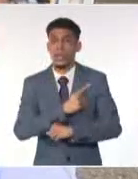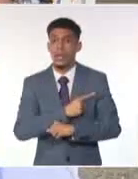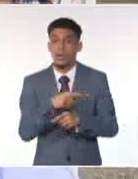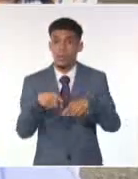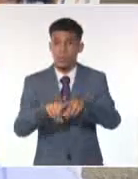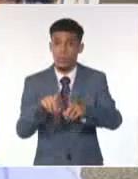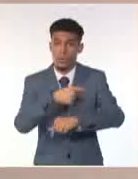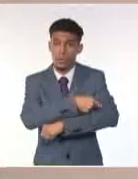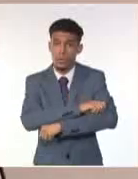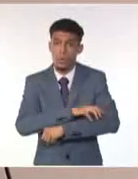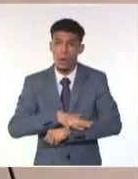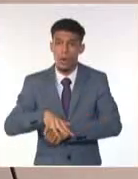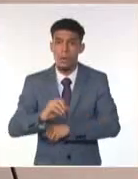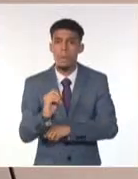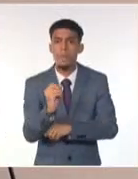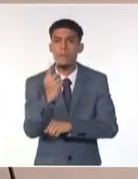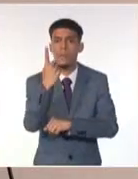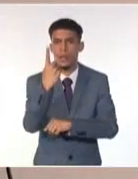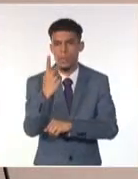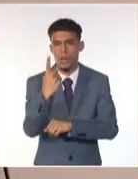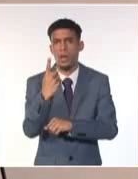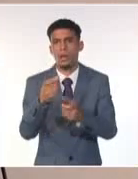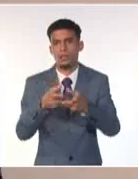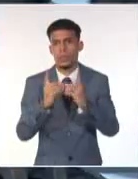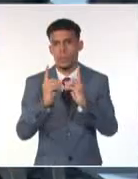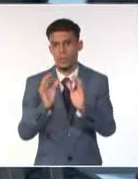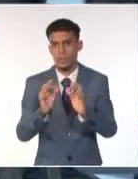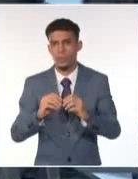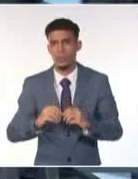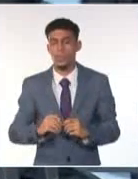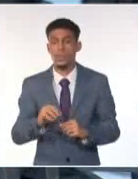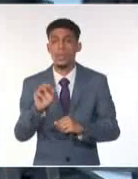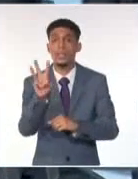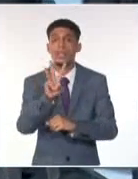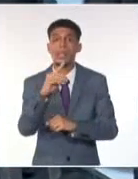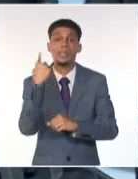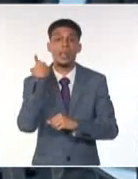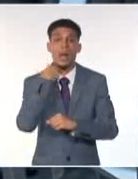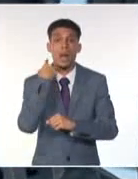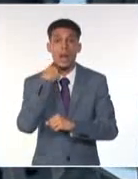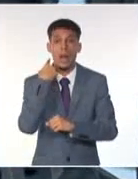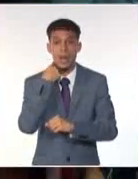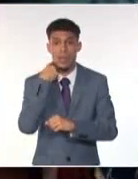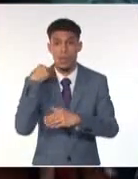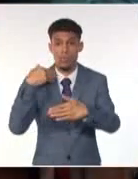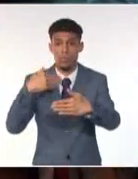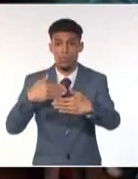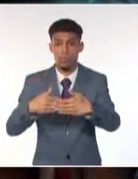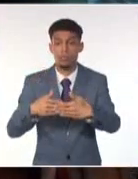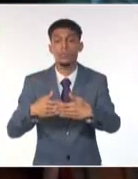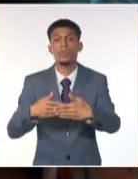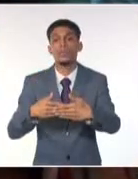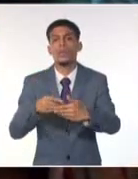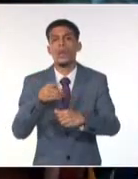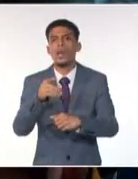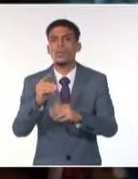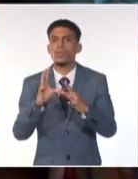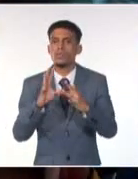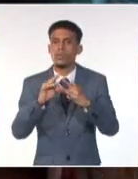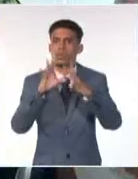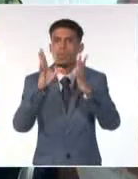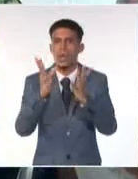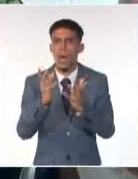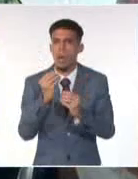electores, primera del 18º mandato. Tras 3 años y en difíciles circunstancias, es una oportunidad para